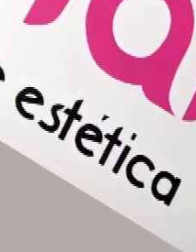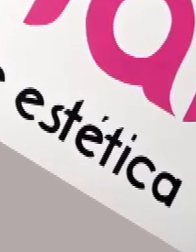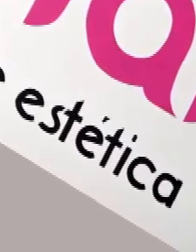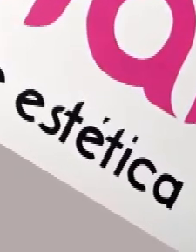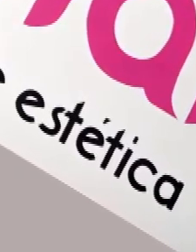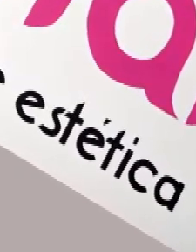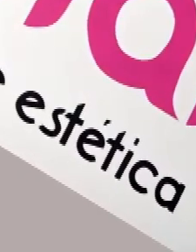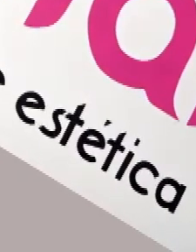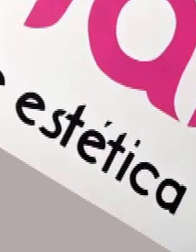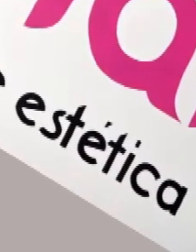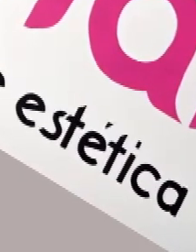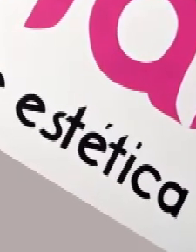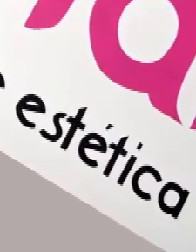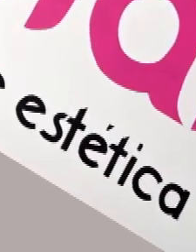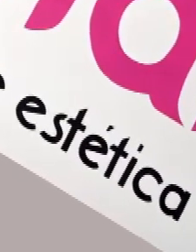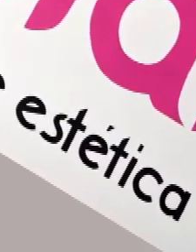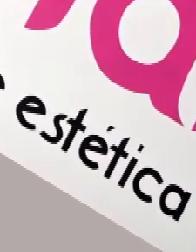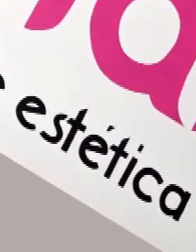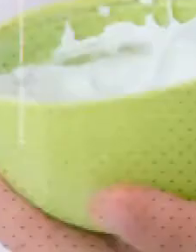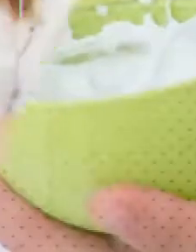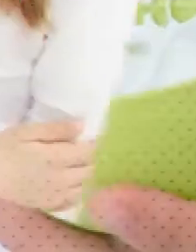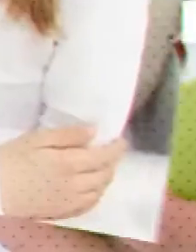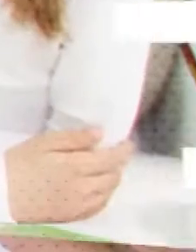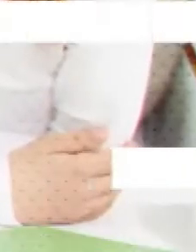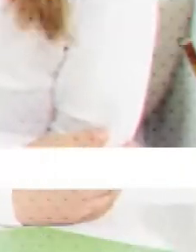313-461-2919. Vital Centro de Estética.